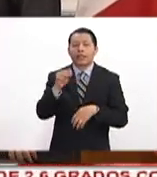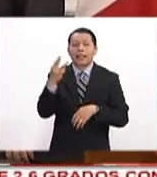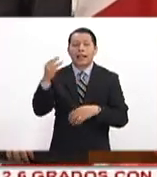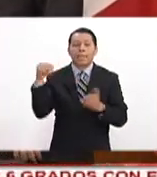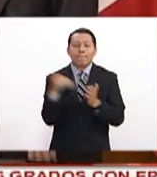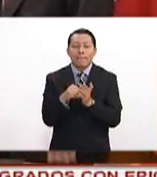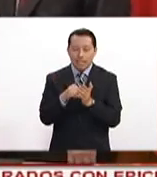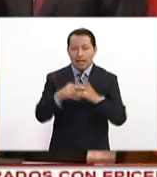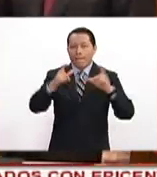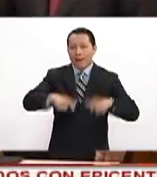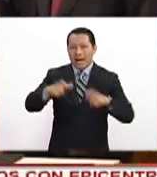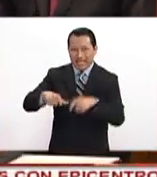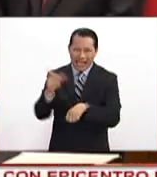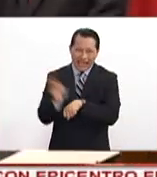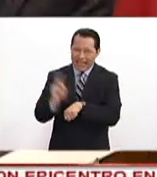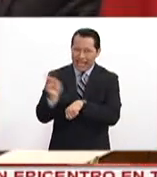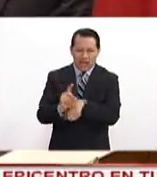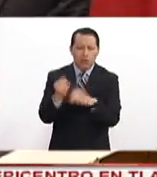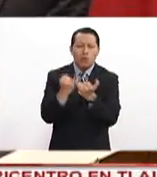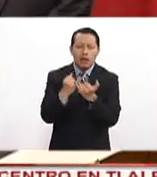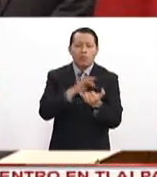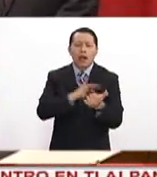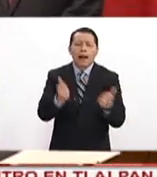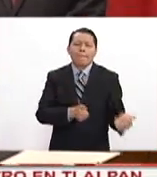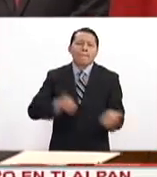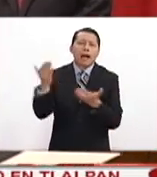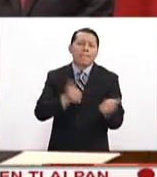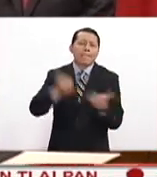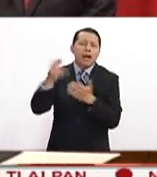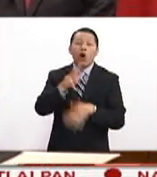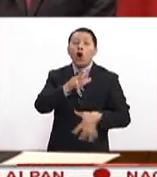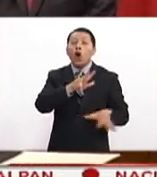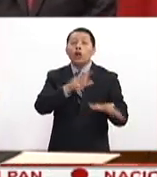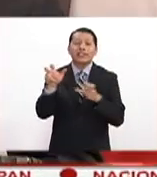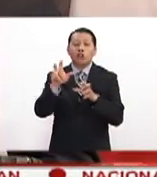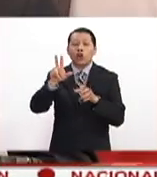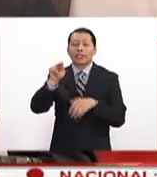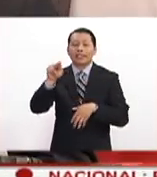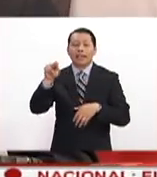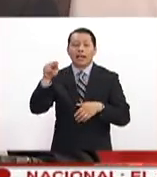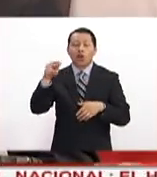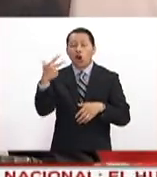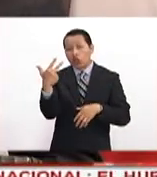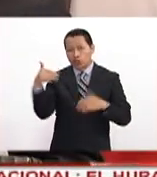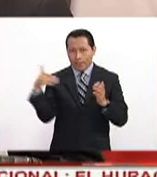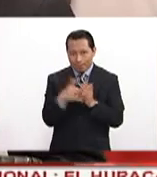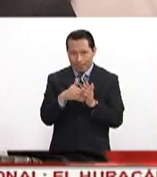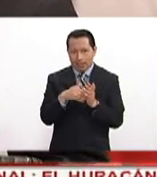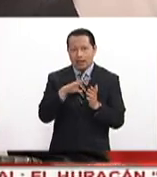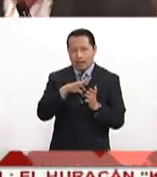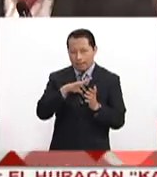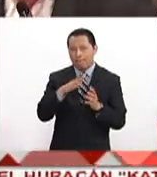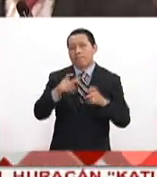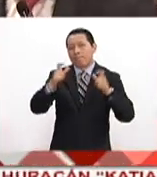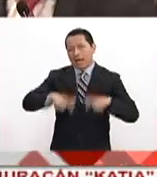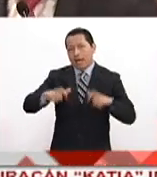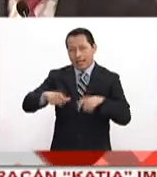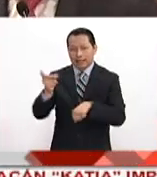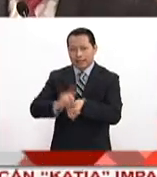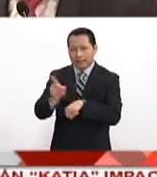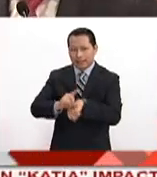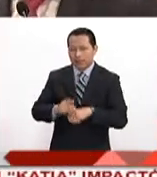1.983.000 barriles diarios y una plataforma de exportación de 888.000 barriles diarios.